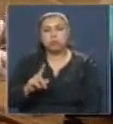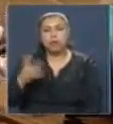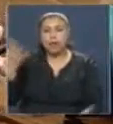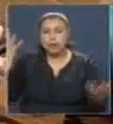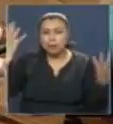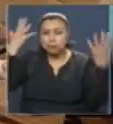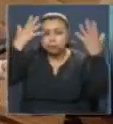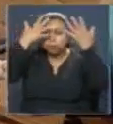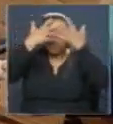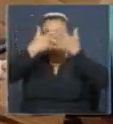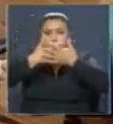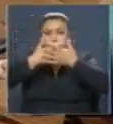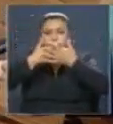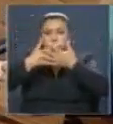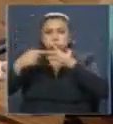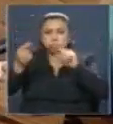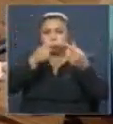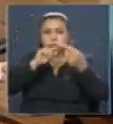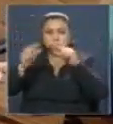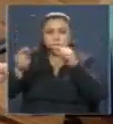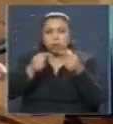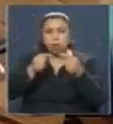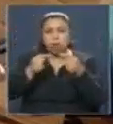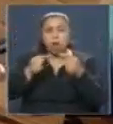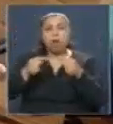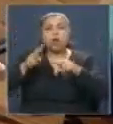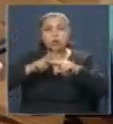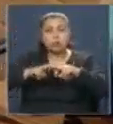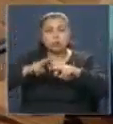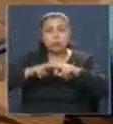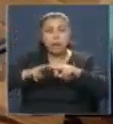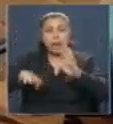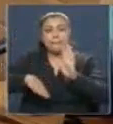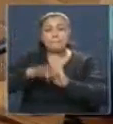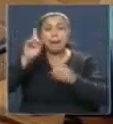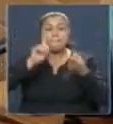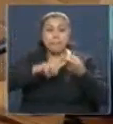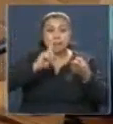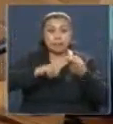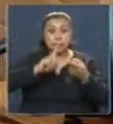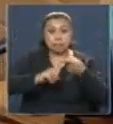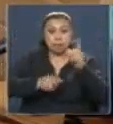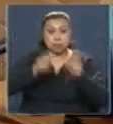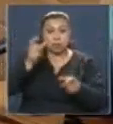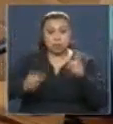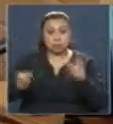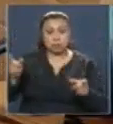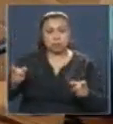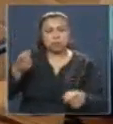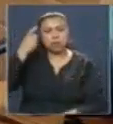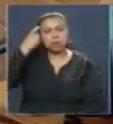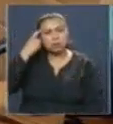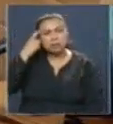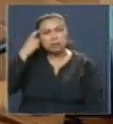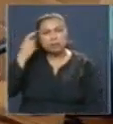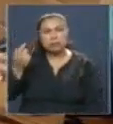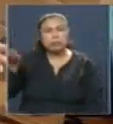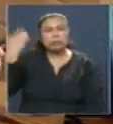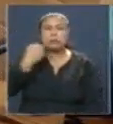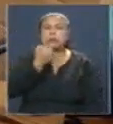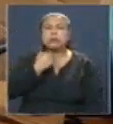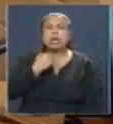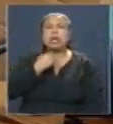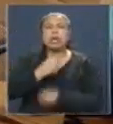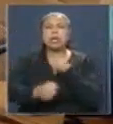en la discusión. Son medios para producir mayor participación. Se creyó erróneamente el